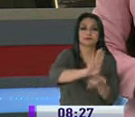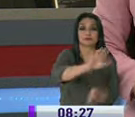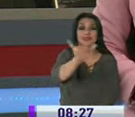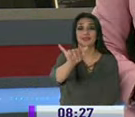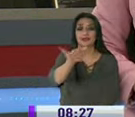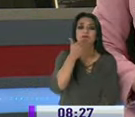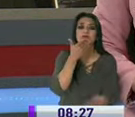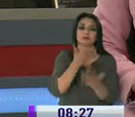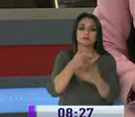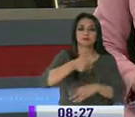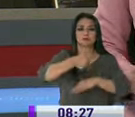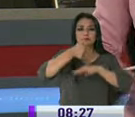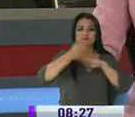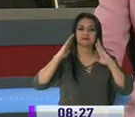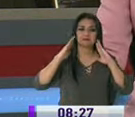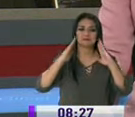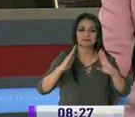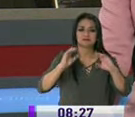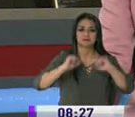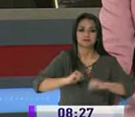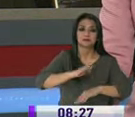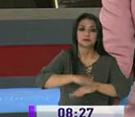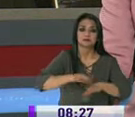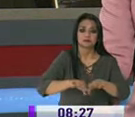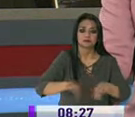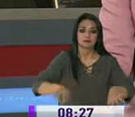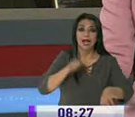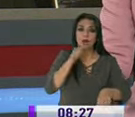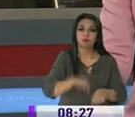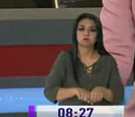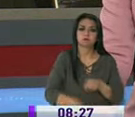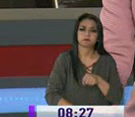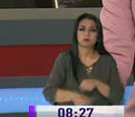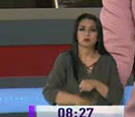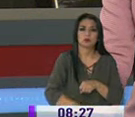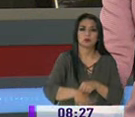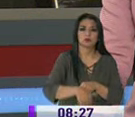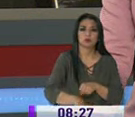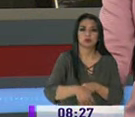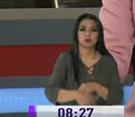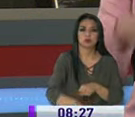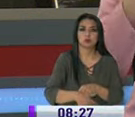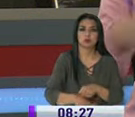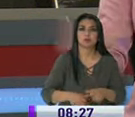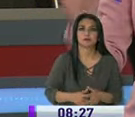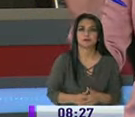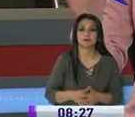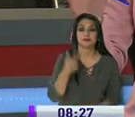viernes 26 de enero en la avenida Simón Bolívar, carcelera. En los